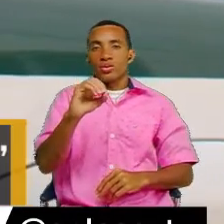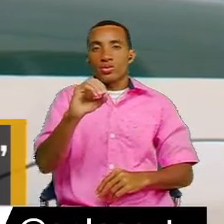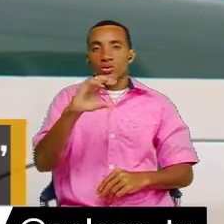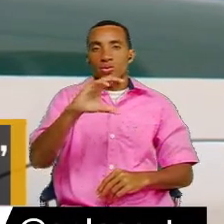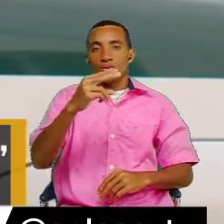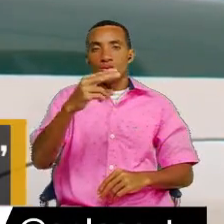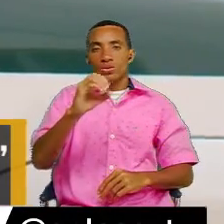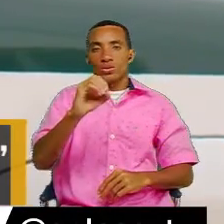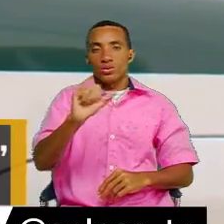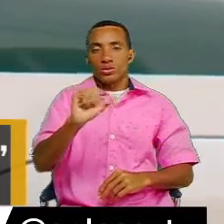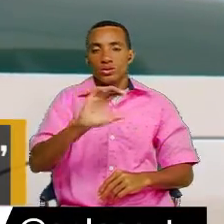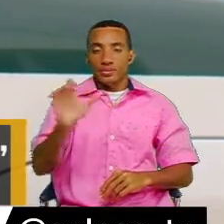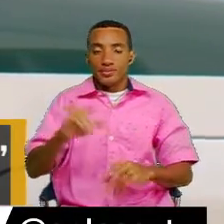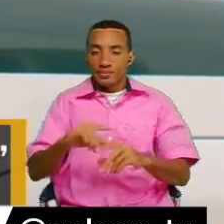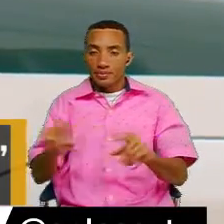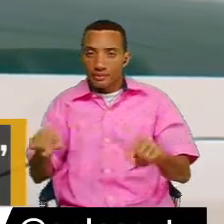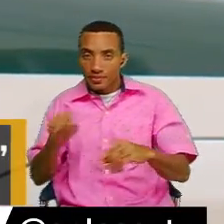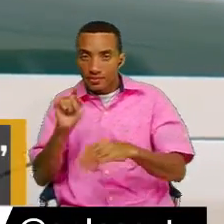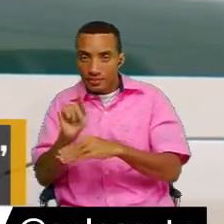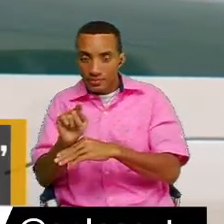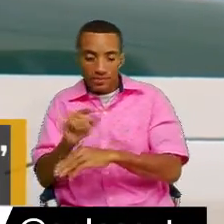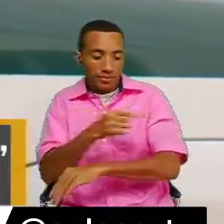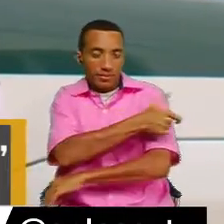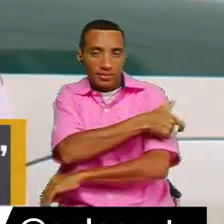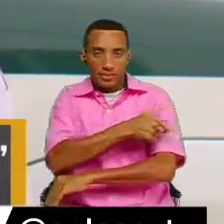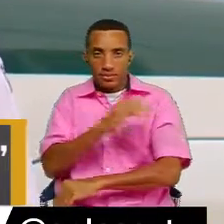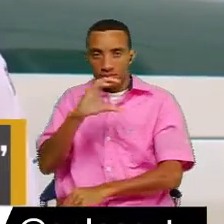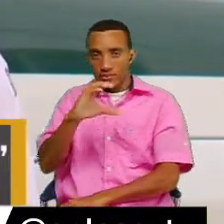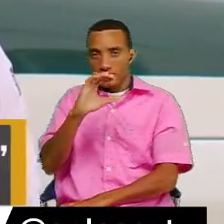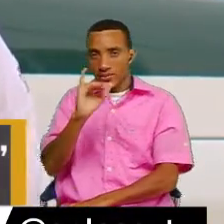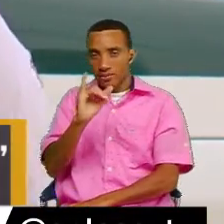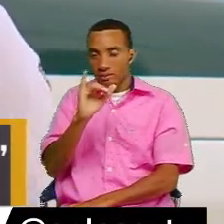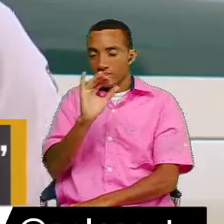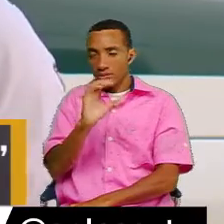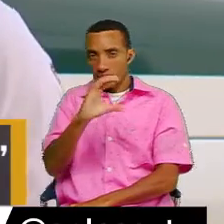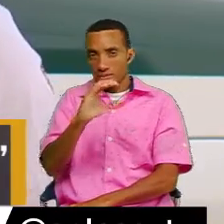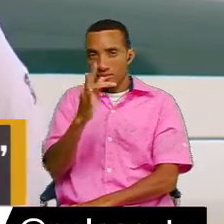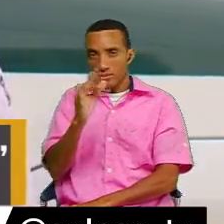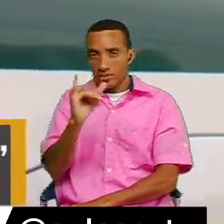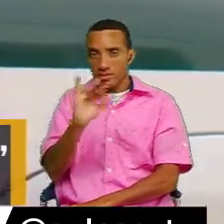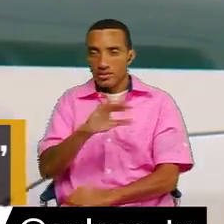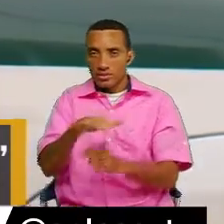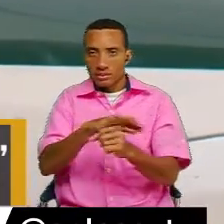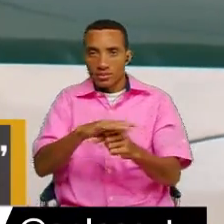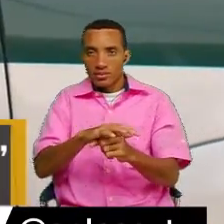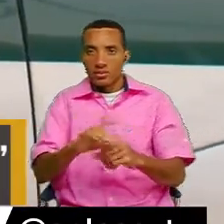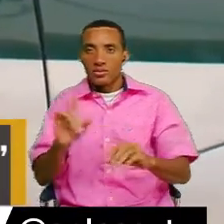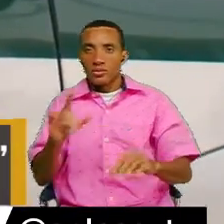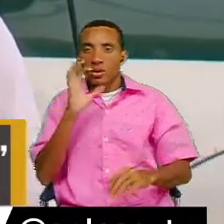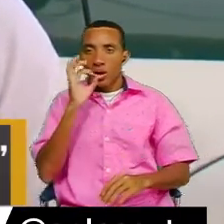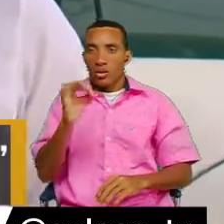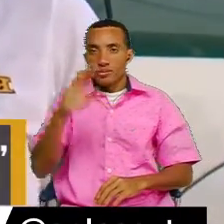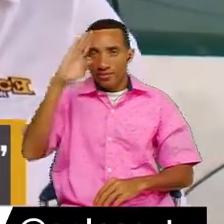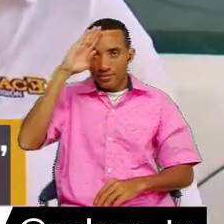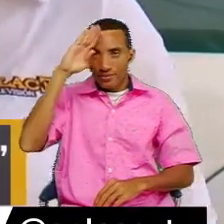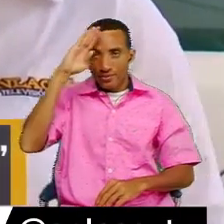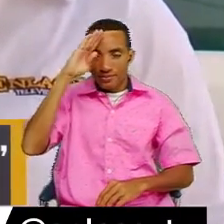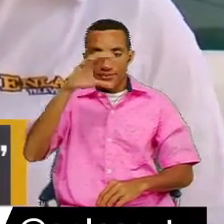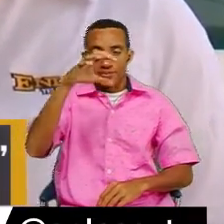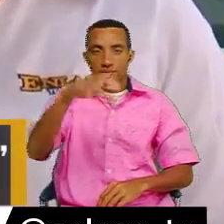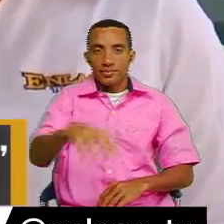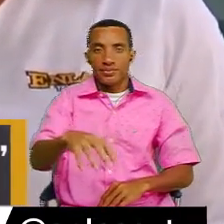de la Fiscalía y la Policía Nacional, propiamente en el barrio Arenal, en la Comuna 1 de Barranca Bermeja. El coronel John Freddy Santos, comandante del Departamento de